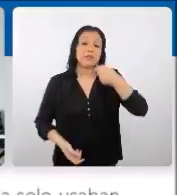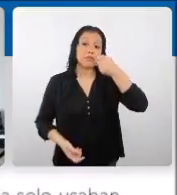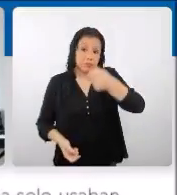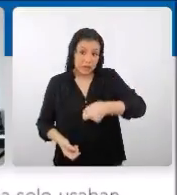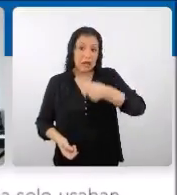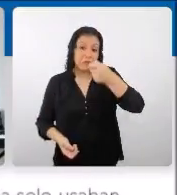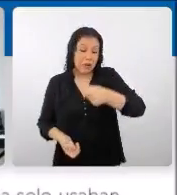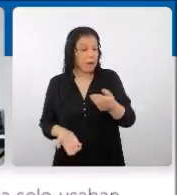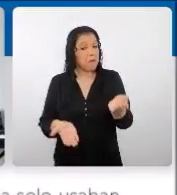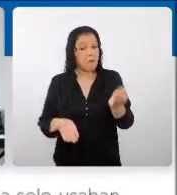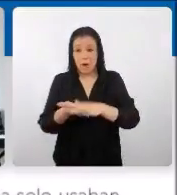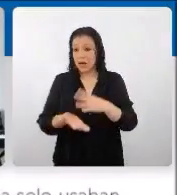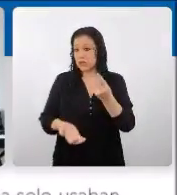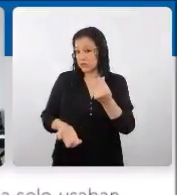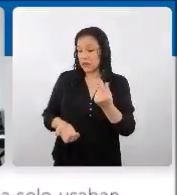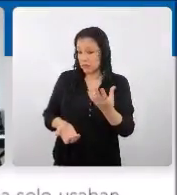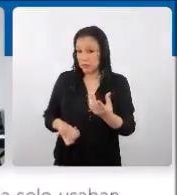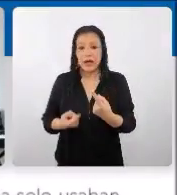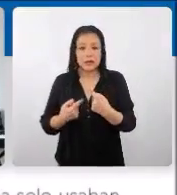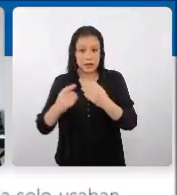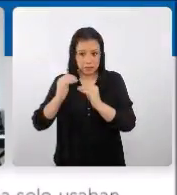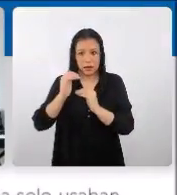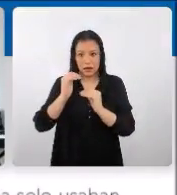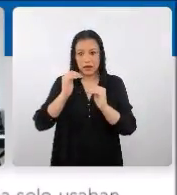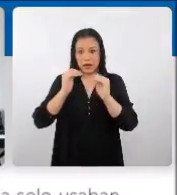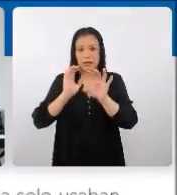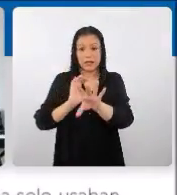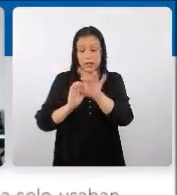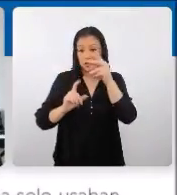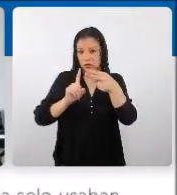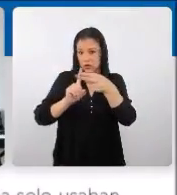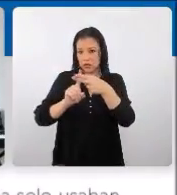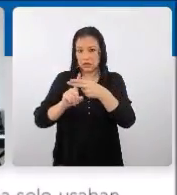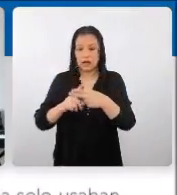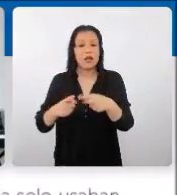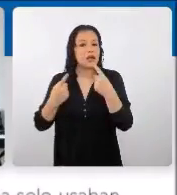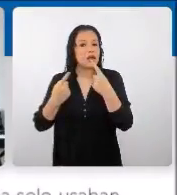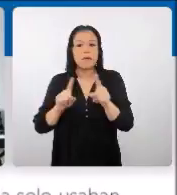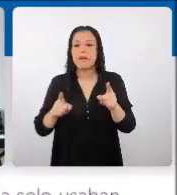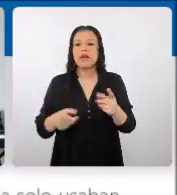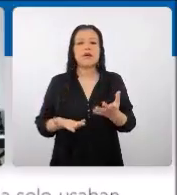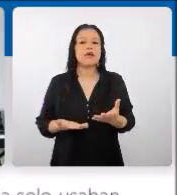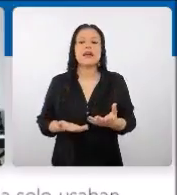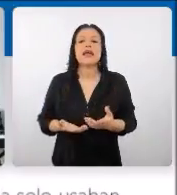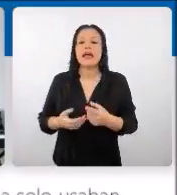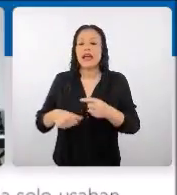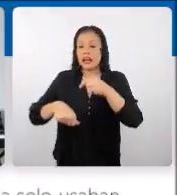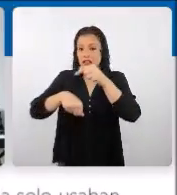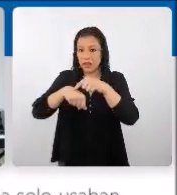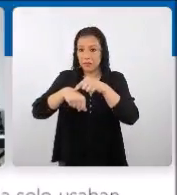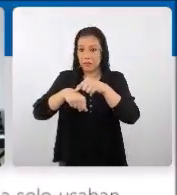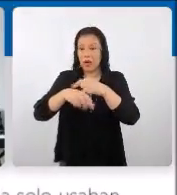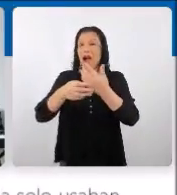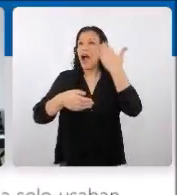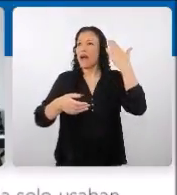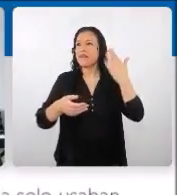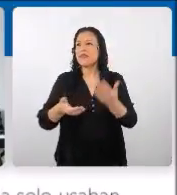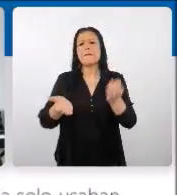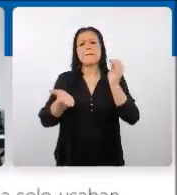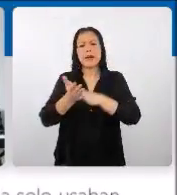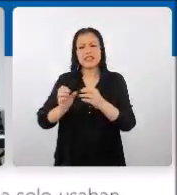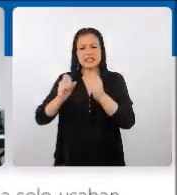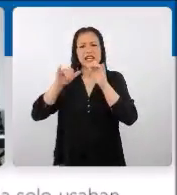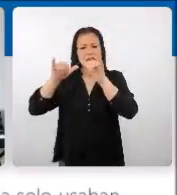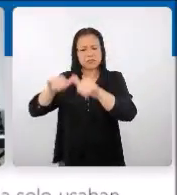algo mayor en la categoría del hospedaje, pero el tiempo de permanencia sí se redujo. Según lo que